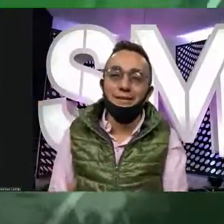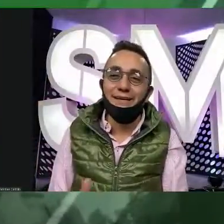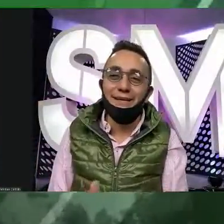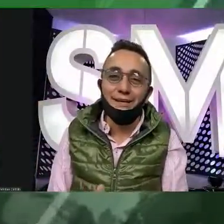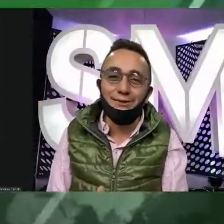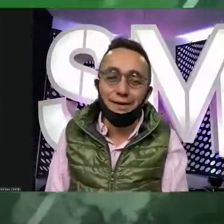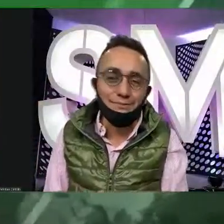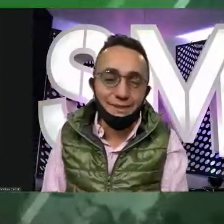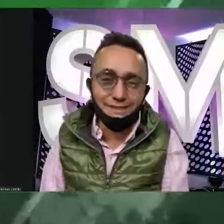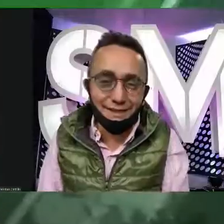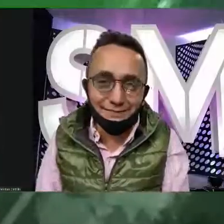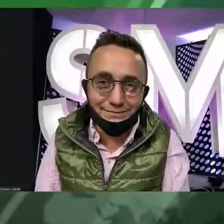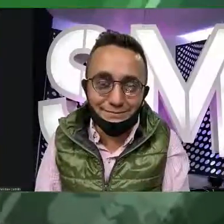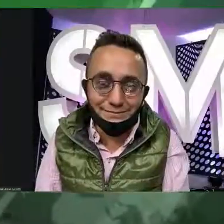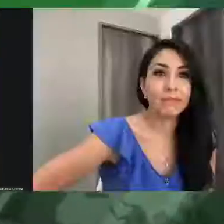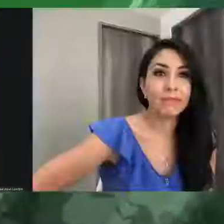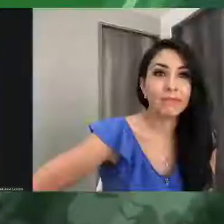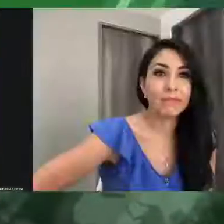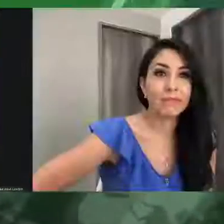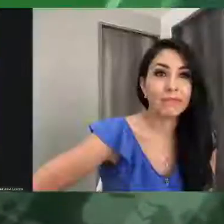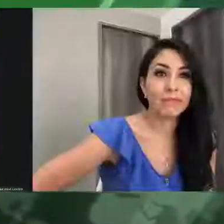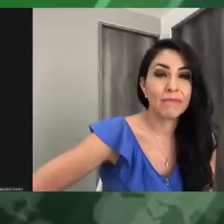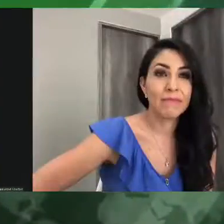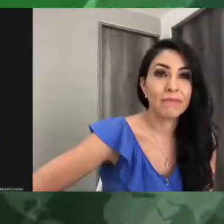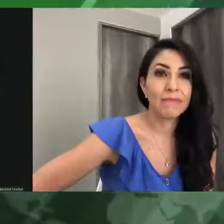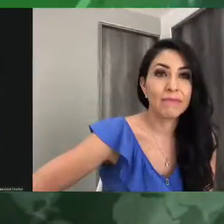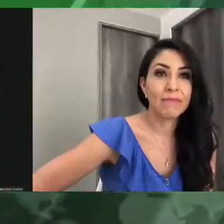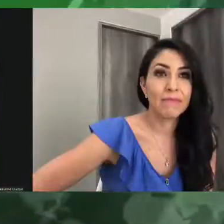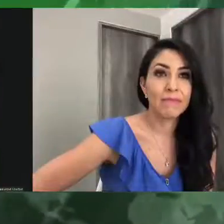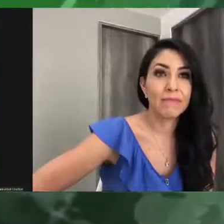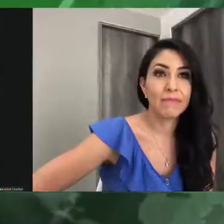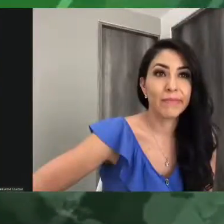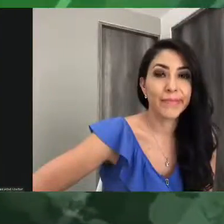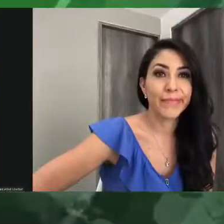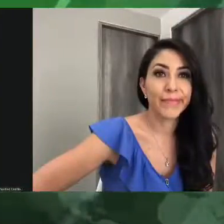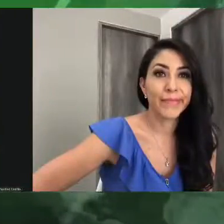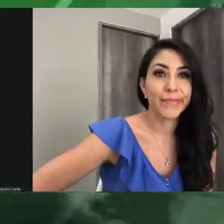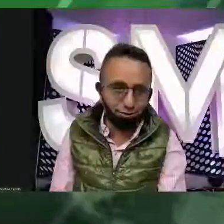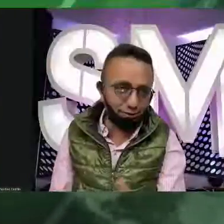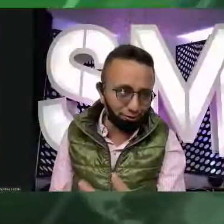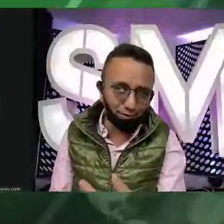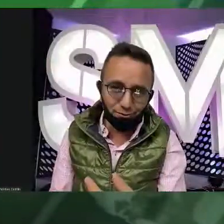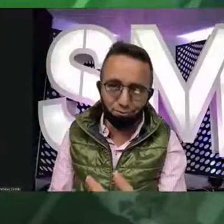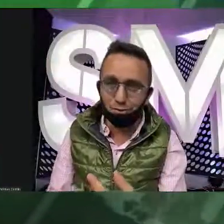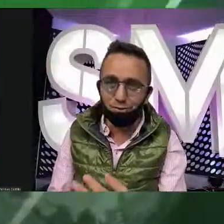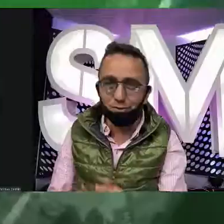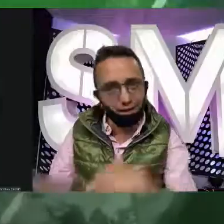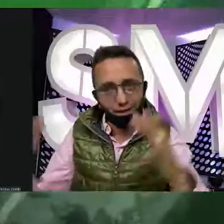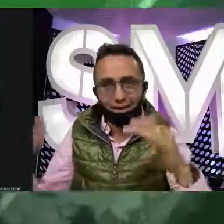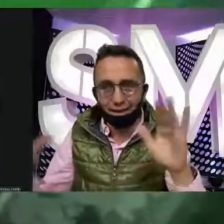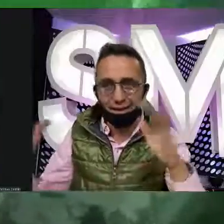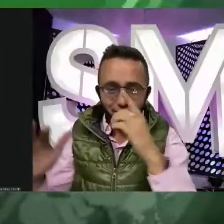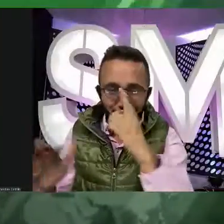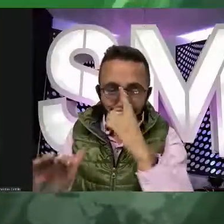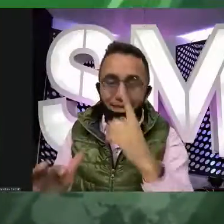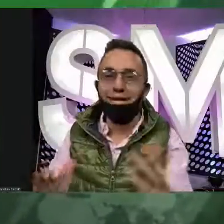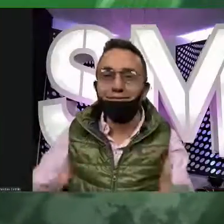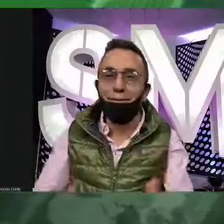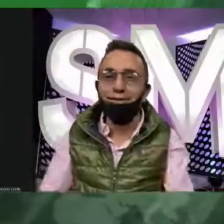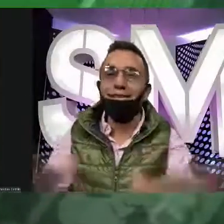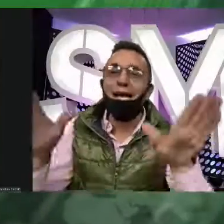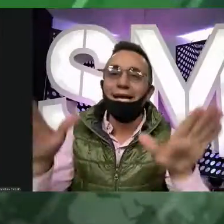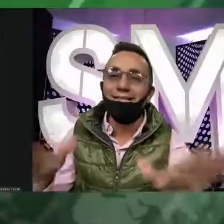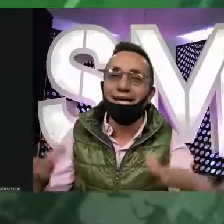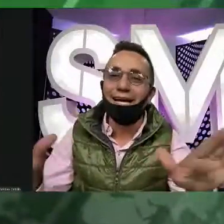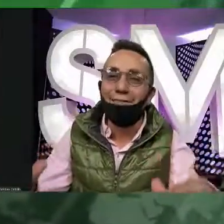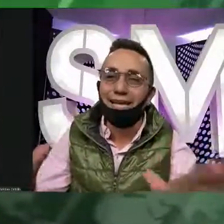Porque ahorita, o sea, pensando en viajar, por mucho que digan ya estamos esperando todo, creo que todavía no es un buen momento que dejar. Y a las